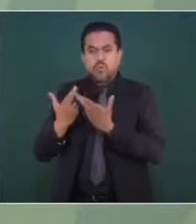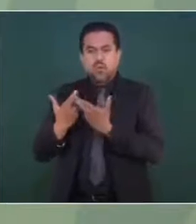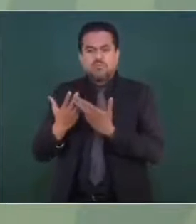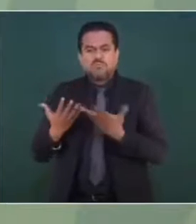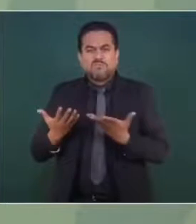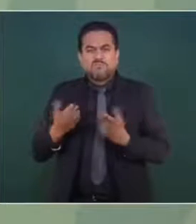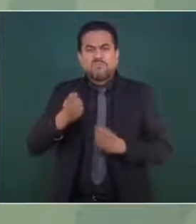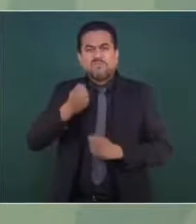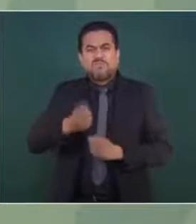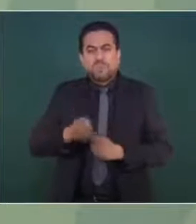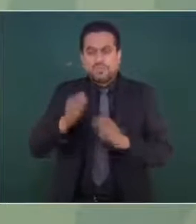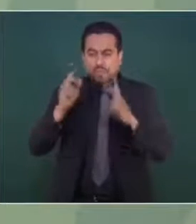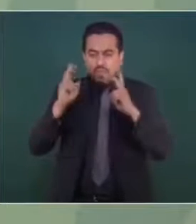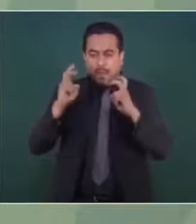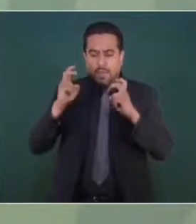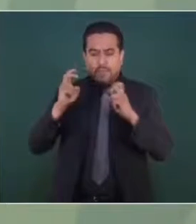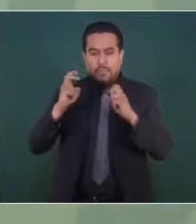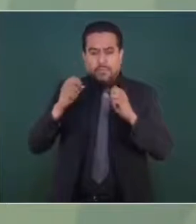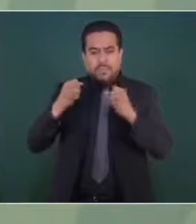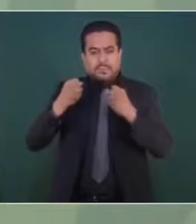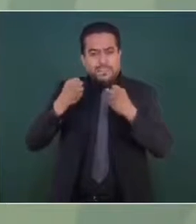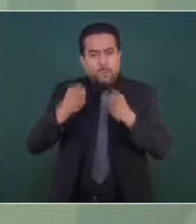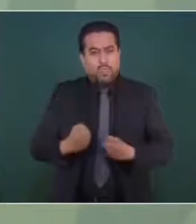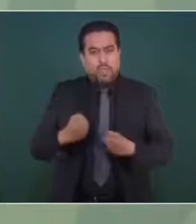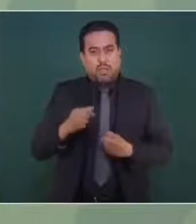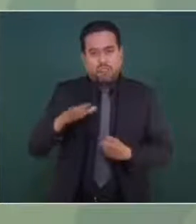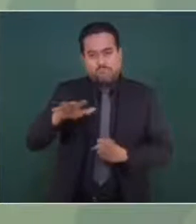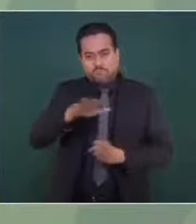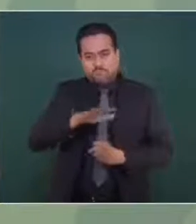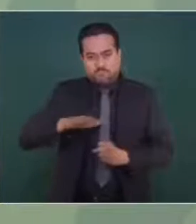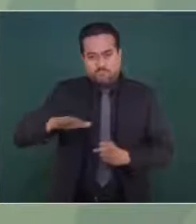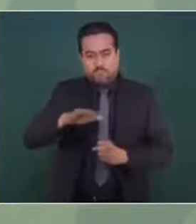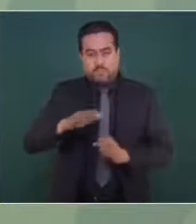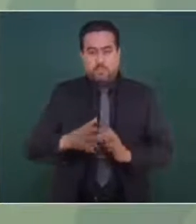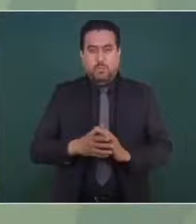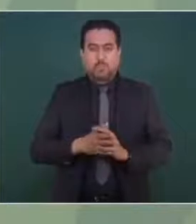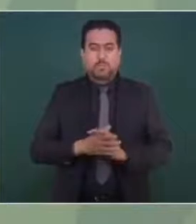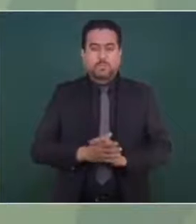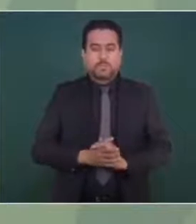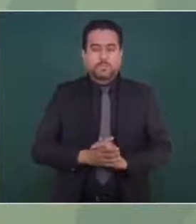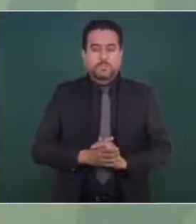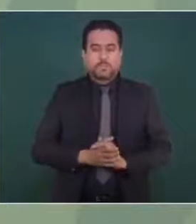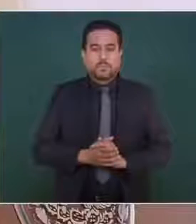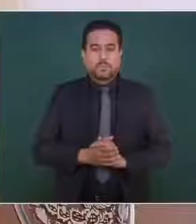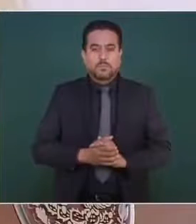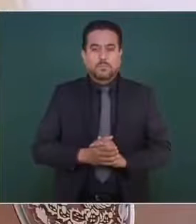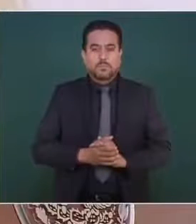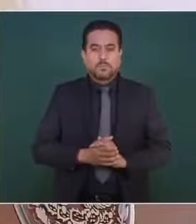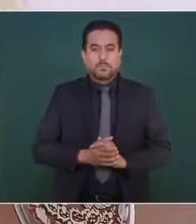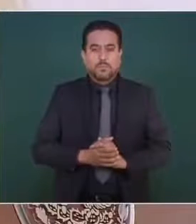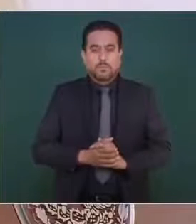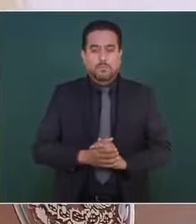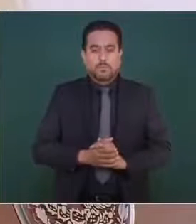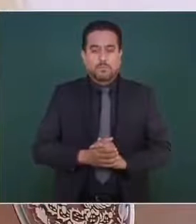de seguridad y vamos a informar.